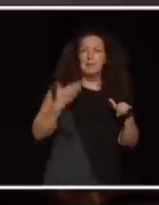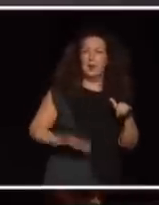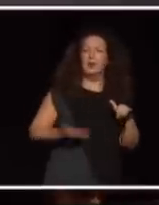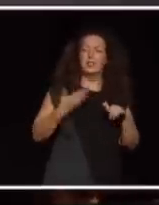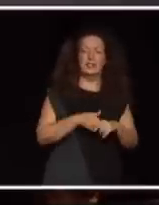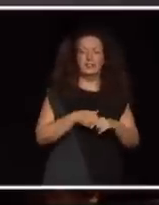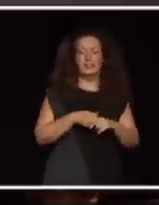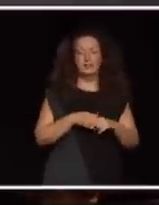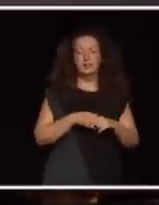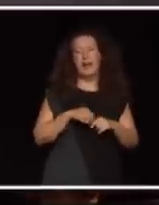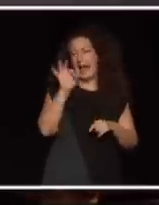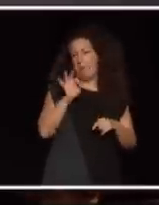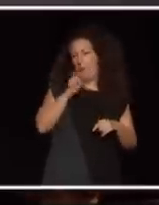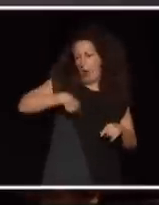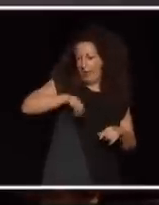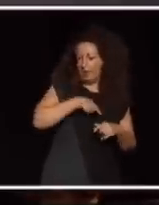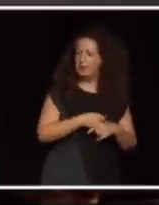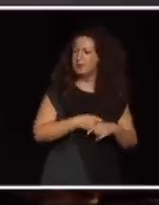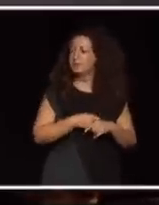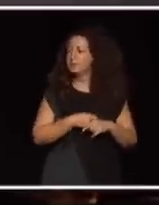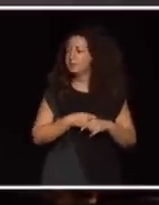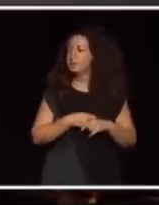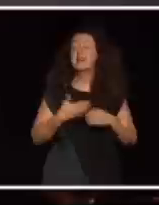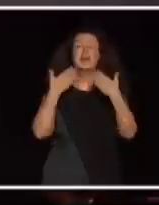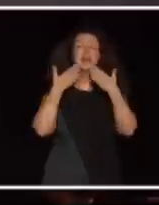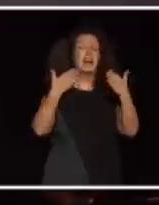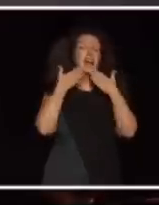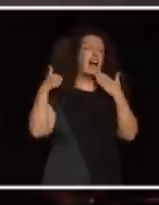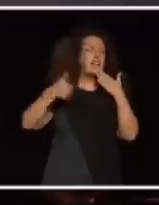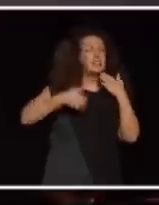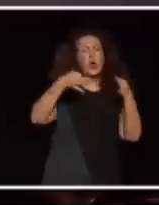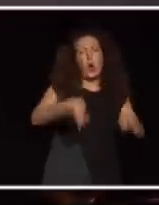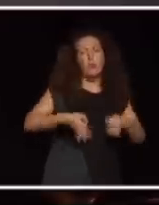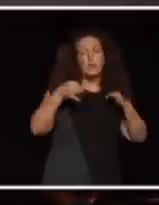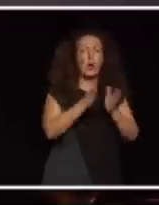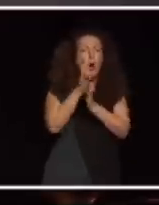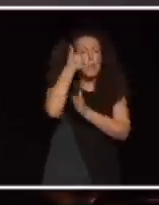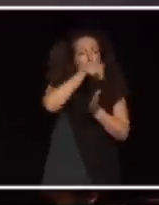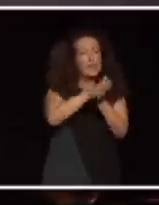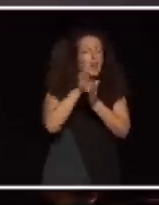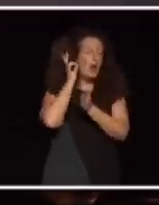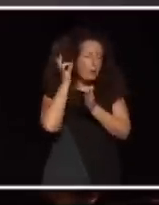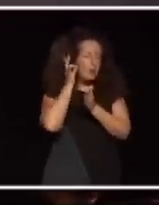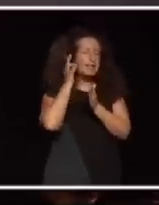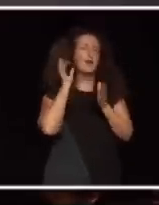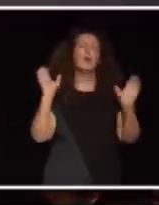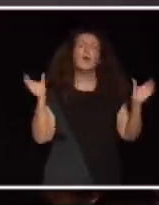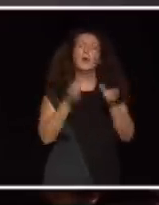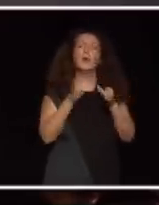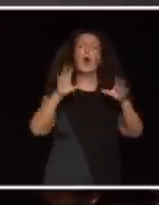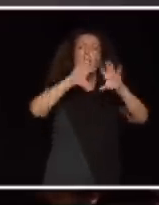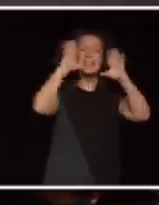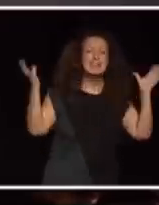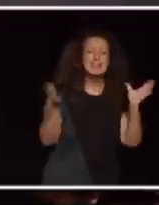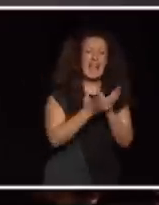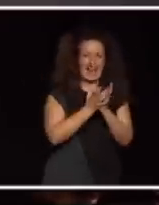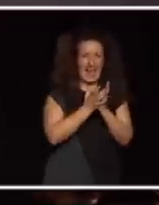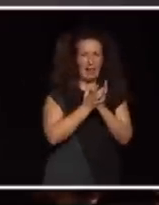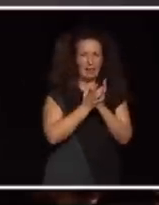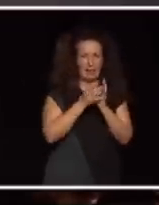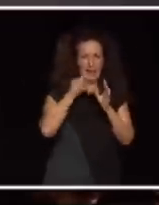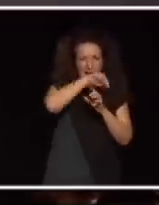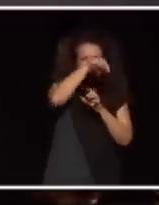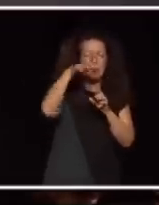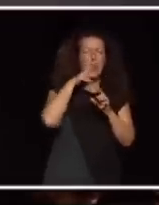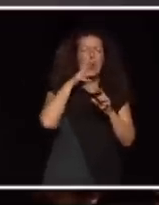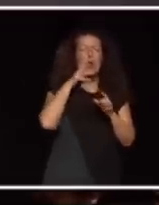Podemos. Y gracias, como siempre, a las compañeras y compañeros de las fuerzas internacionales, porque todas las